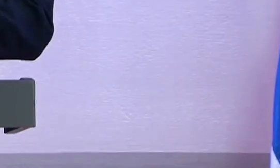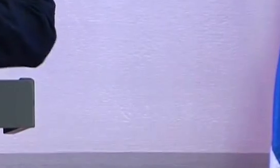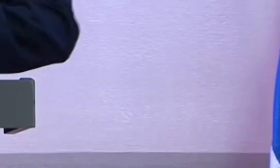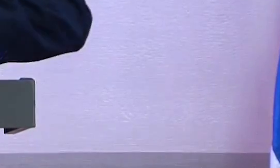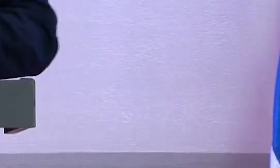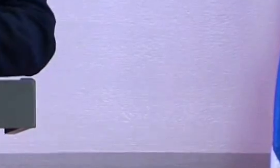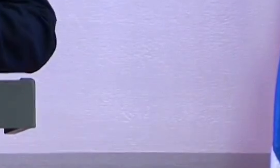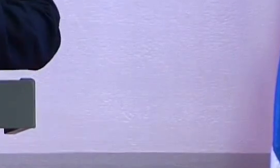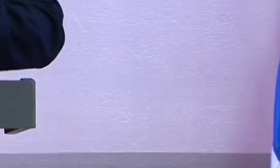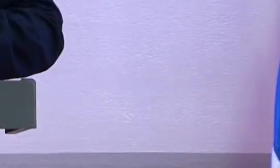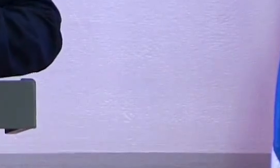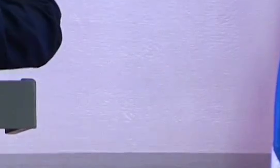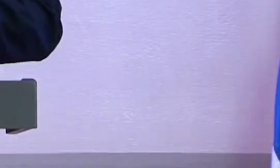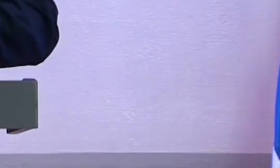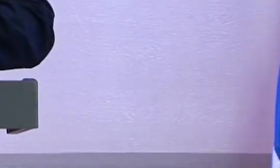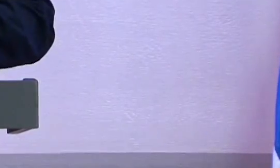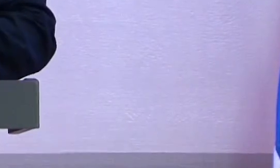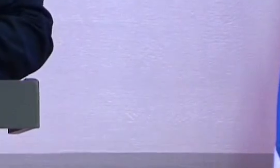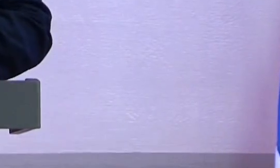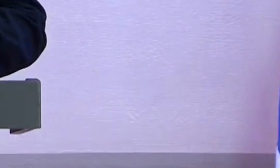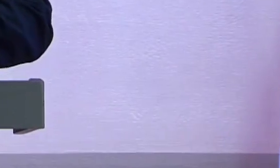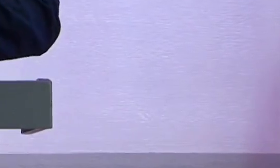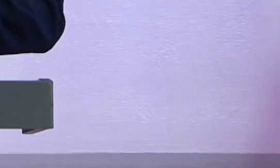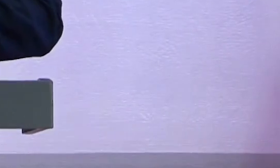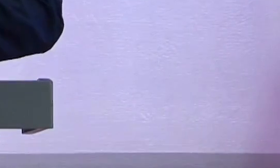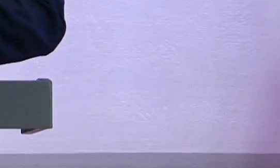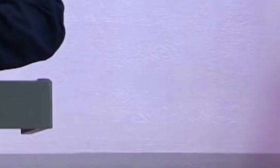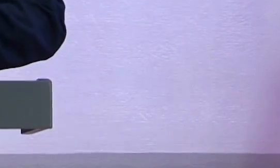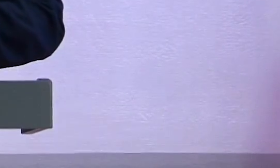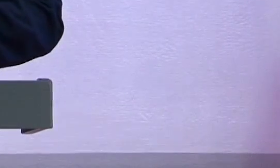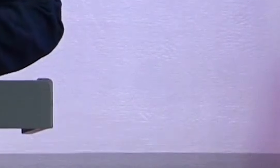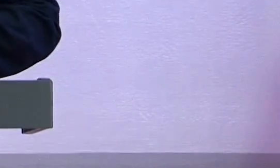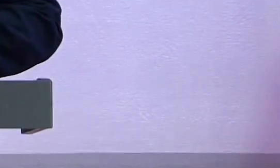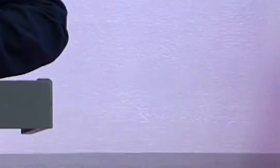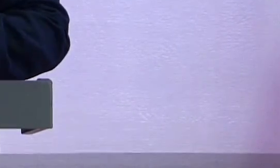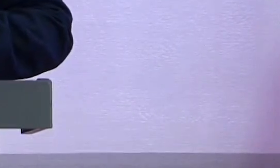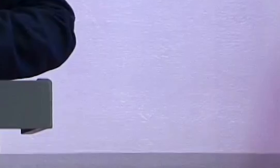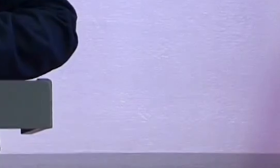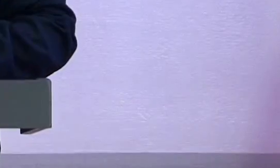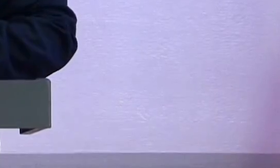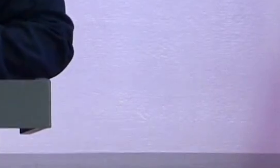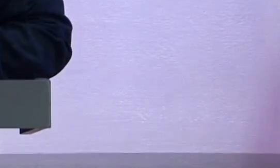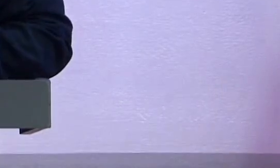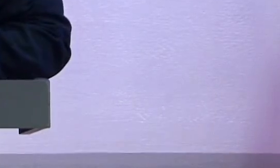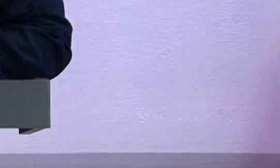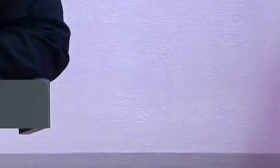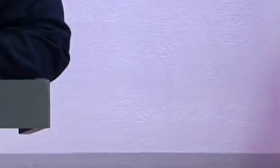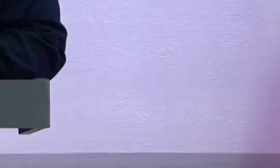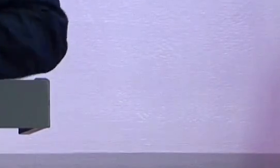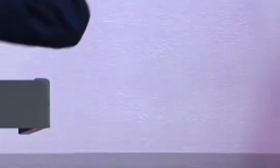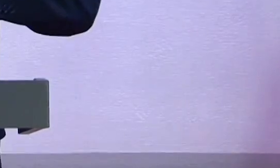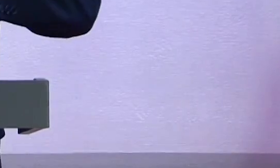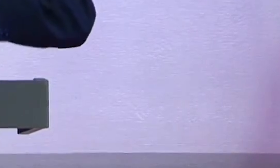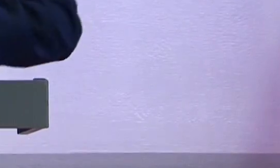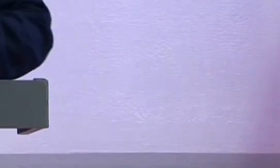importando su denominación que vengan al conocimiento de cristo como señor y salvador personal de sus vidas en cristo no sólo pedimos a la